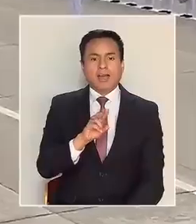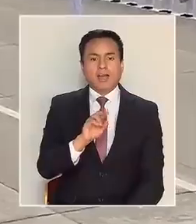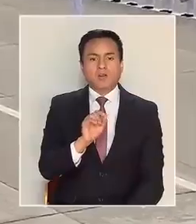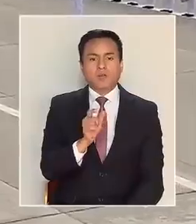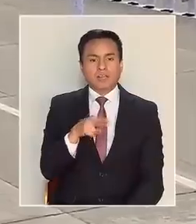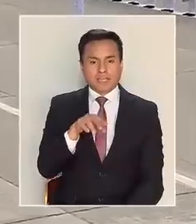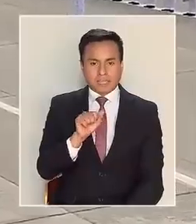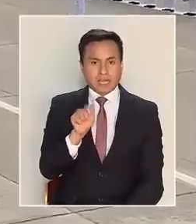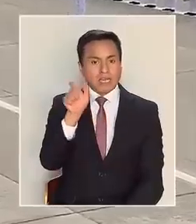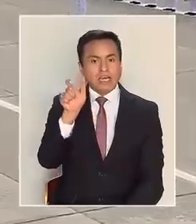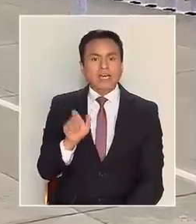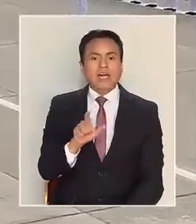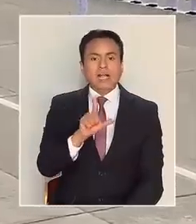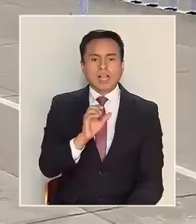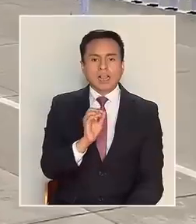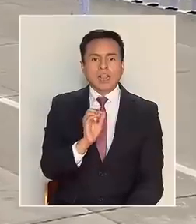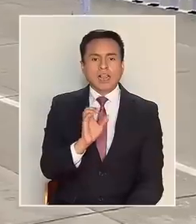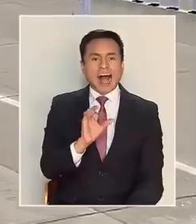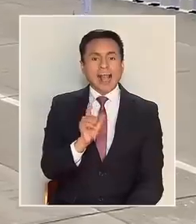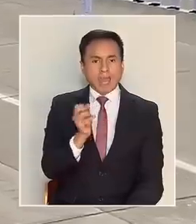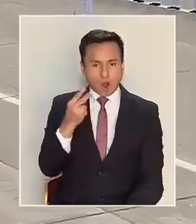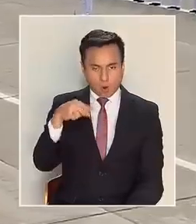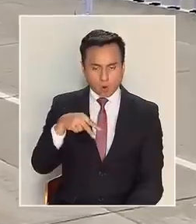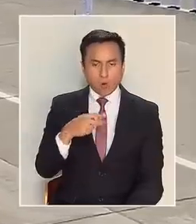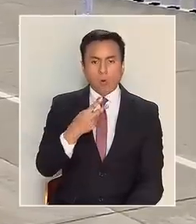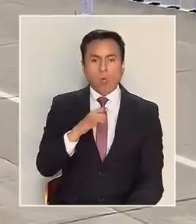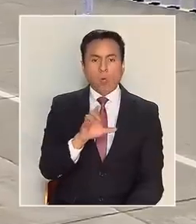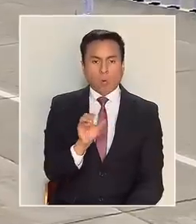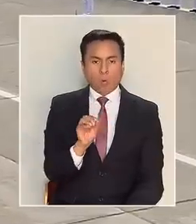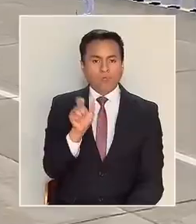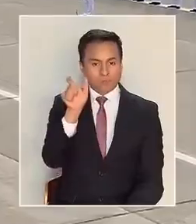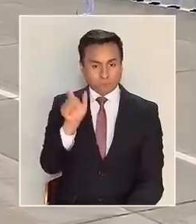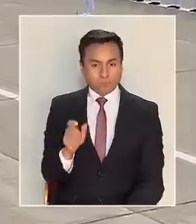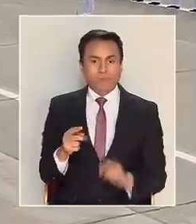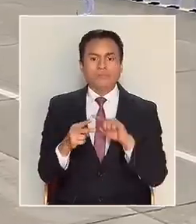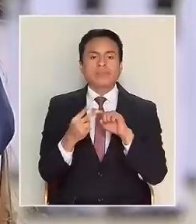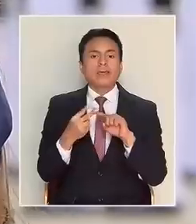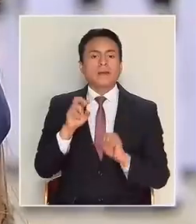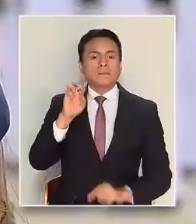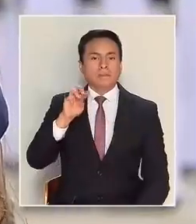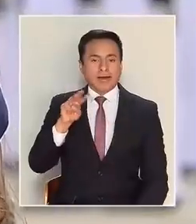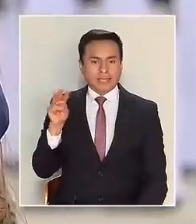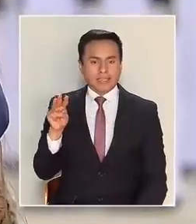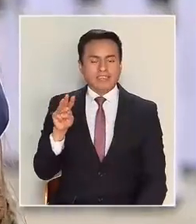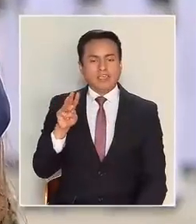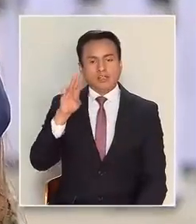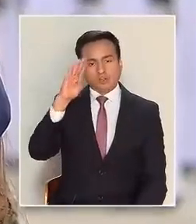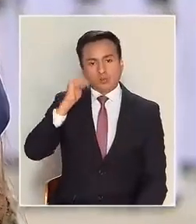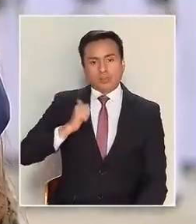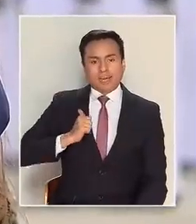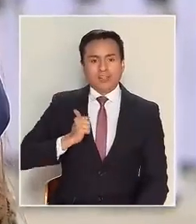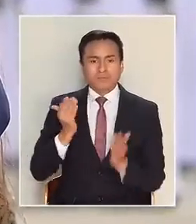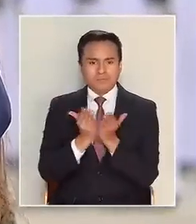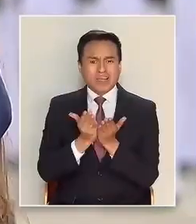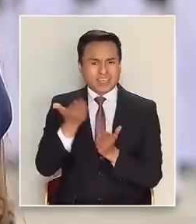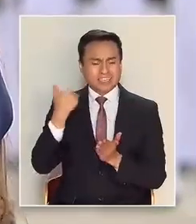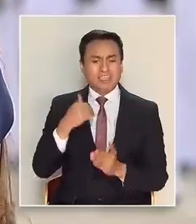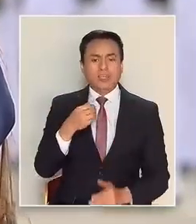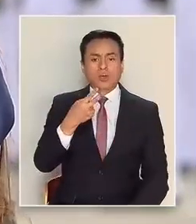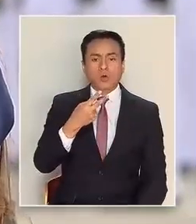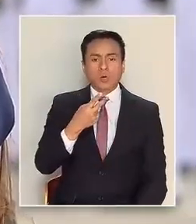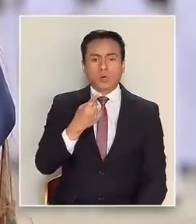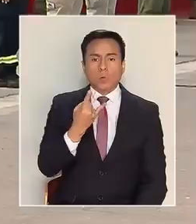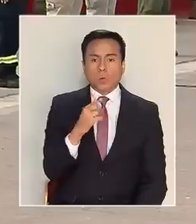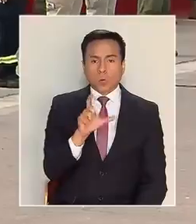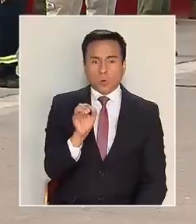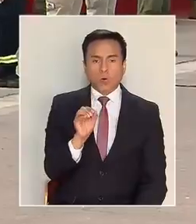Saldivia y don Hugo Muñoz Millalonco, padres del soldado conscripto Hugo Muñoz